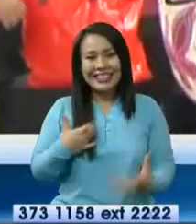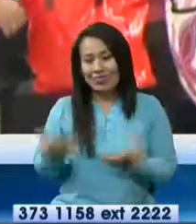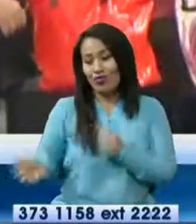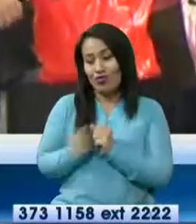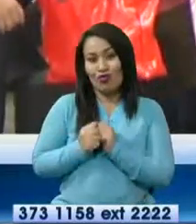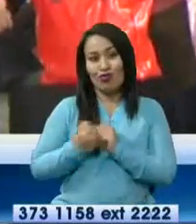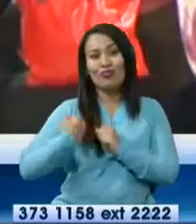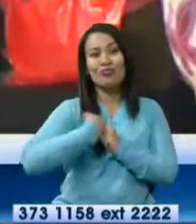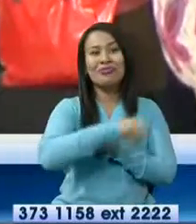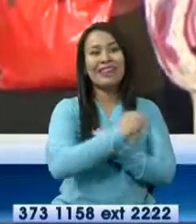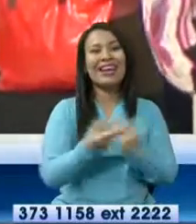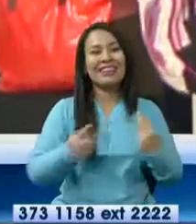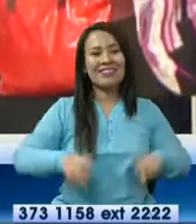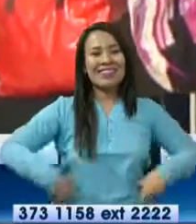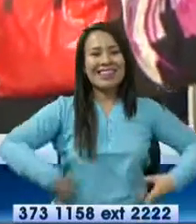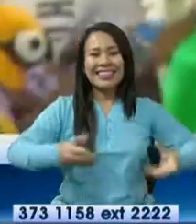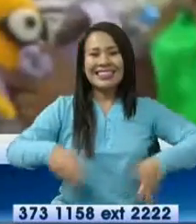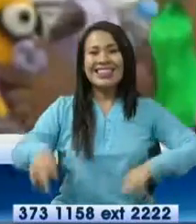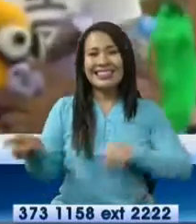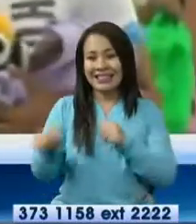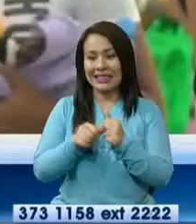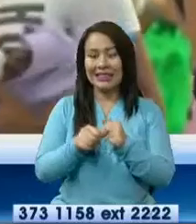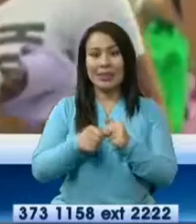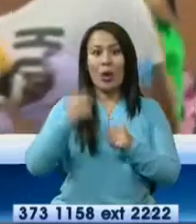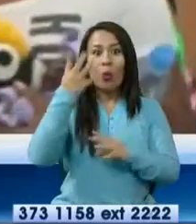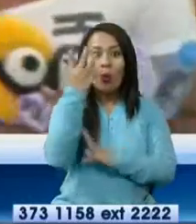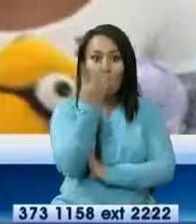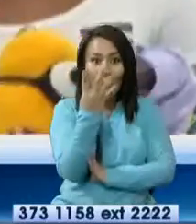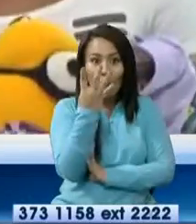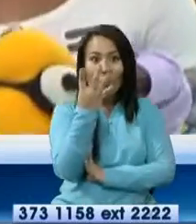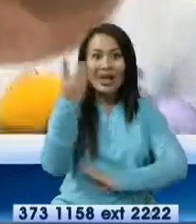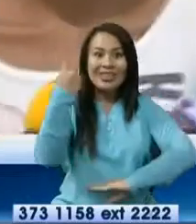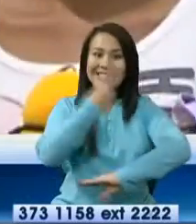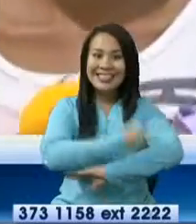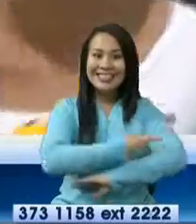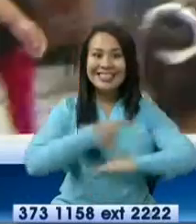se cierra el malecón Simón Bolívar, la avenida, para